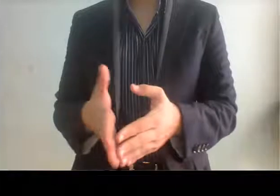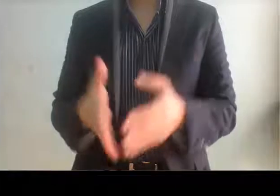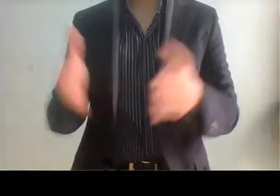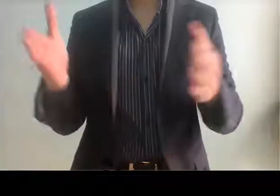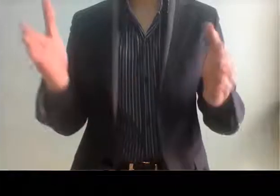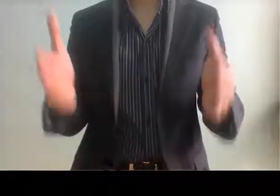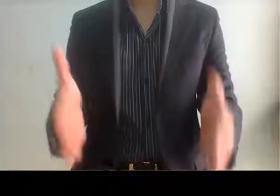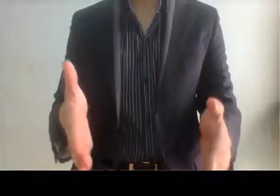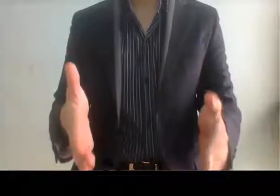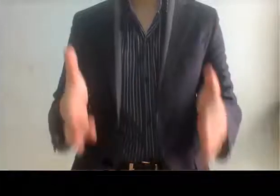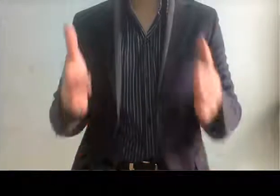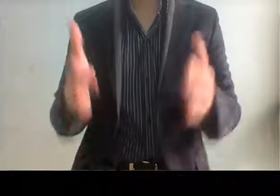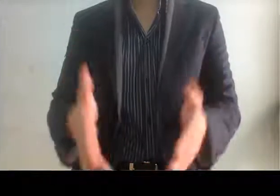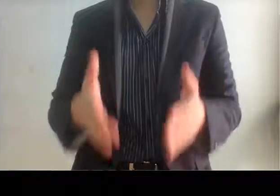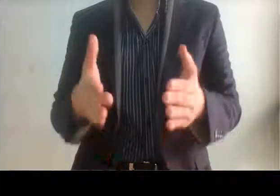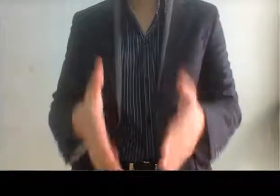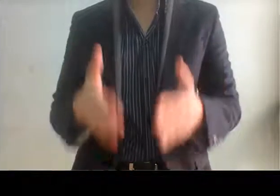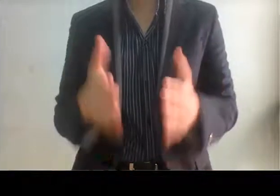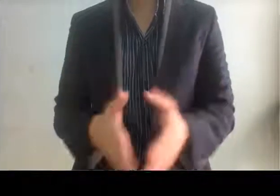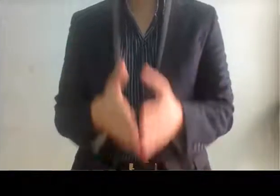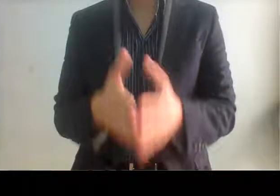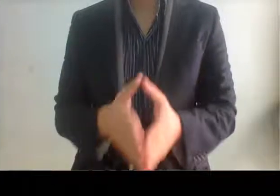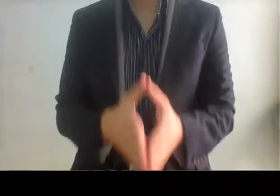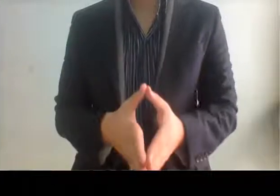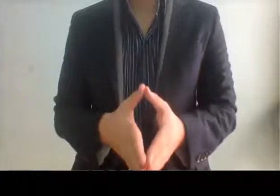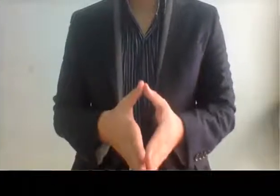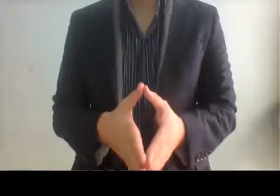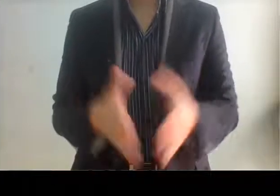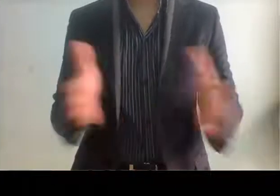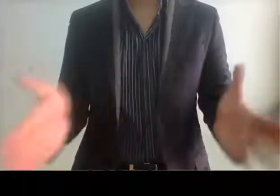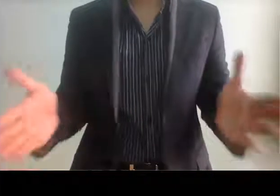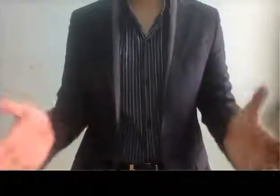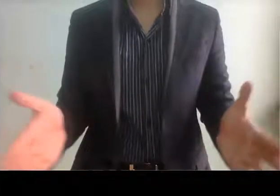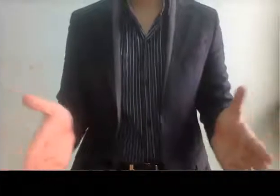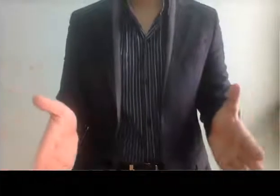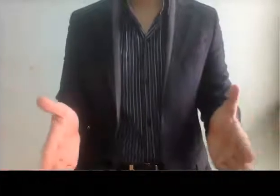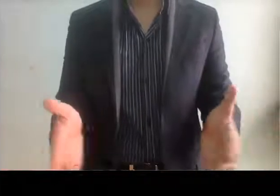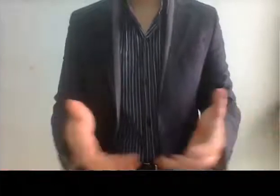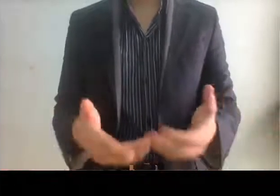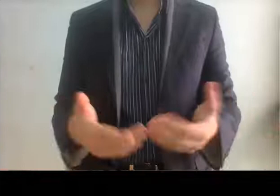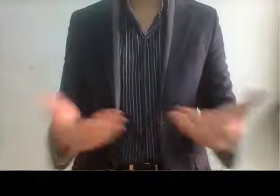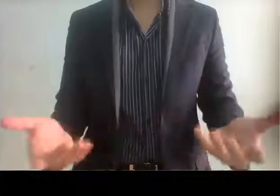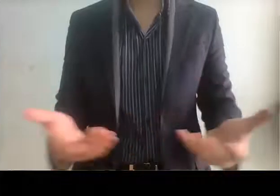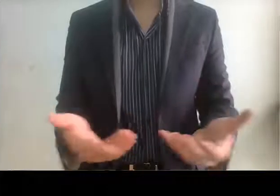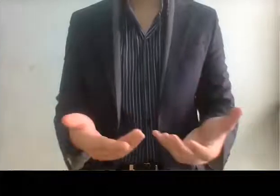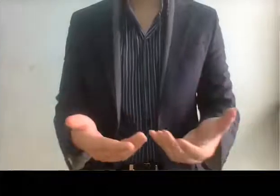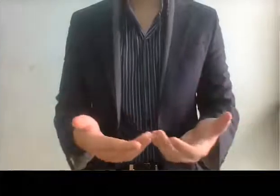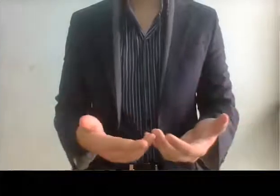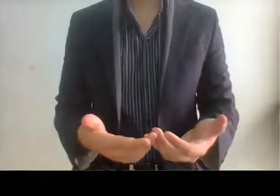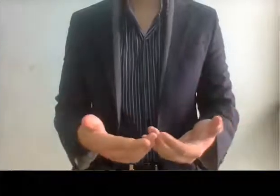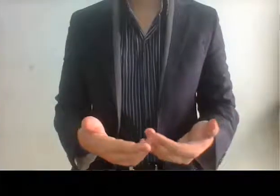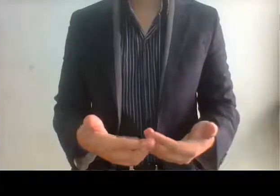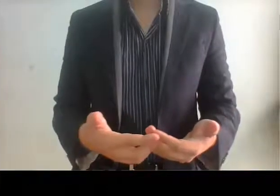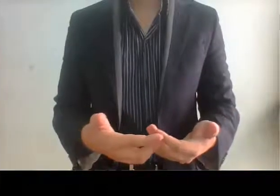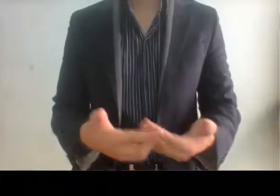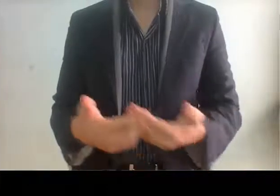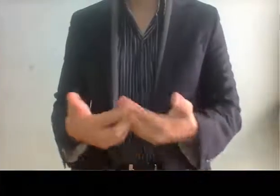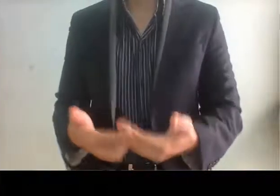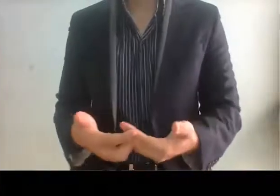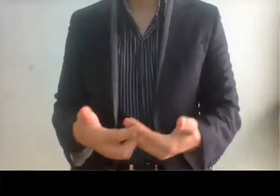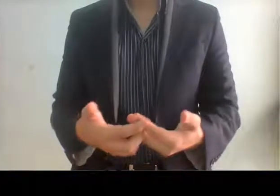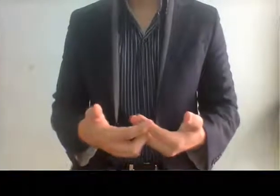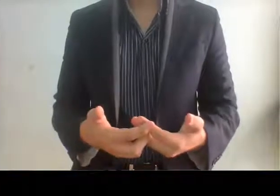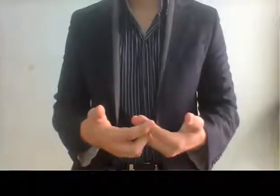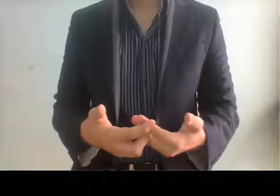toma en cuenta a pesar de que tienen los conocimientos y habilidades para desarrollar cosas. Así de sencillo. Es excelente noticia no solamente para el tema